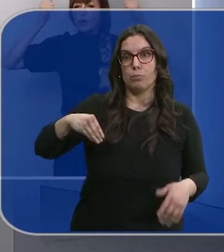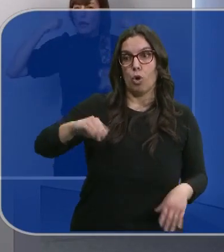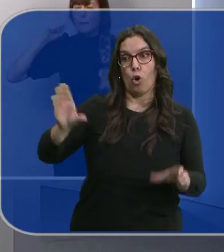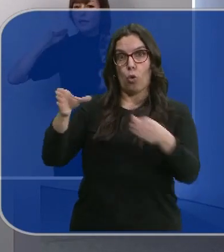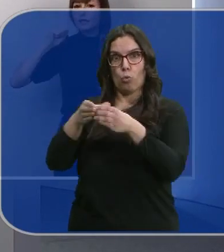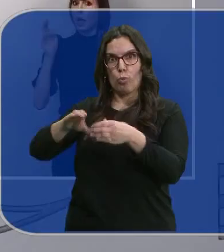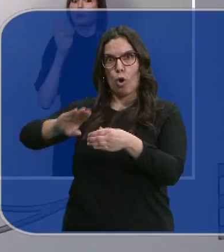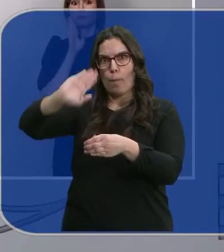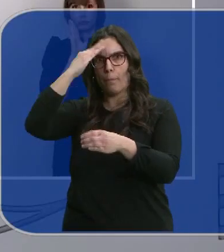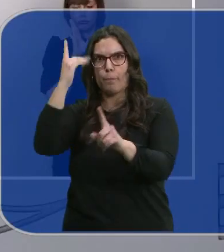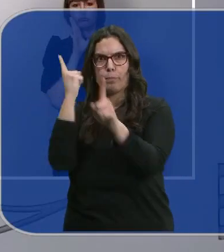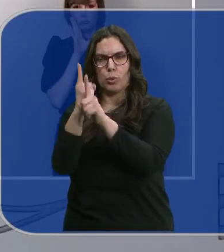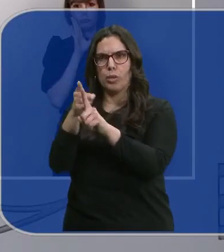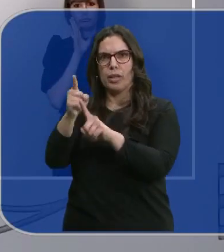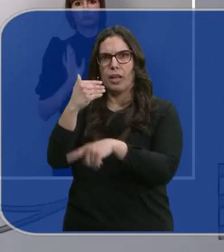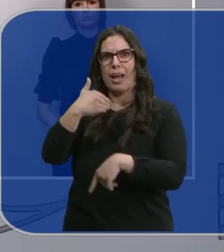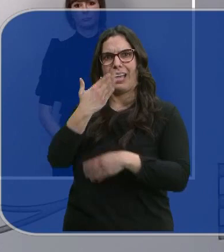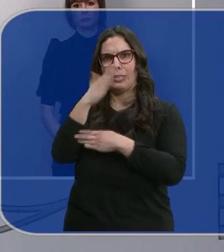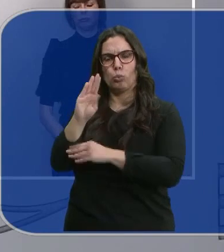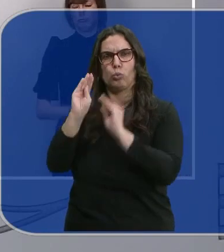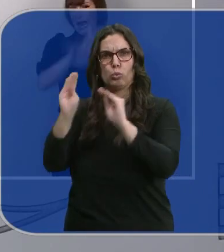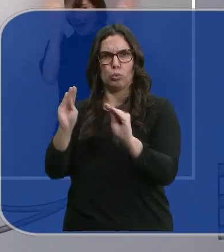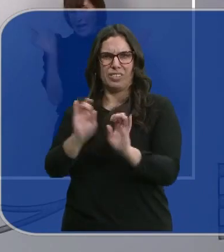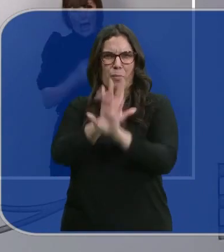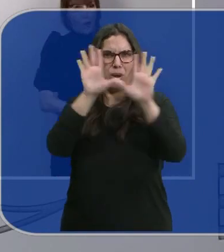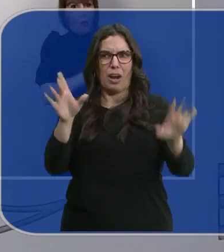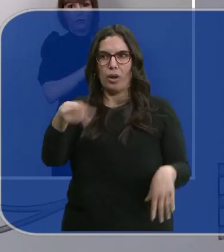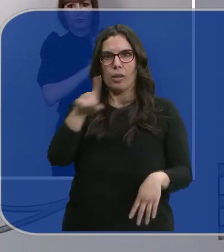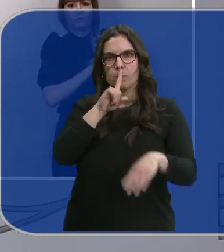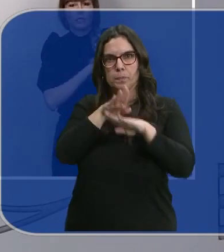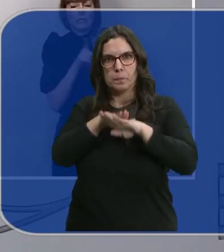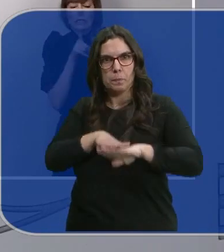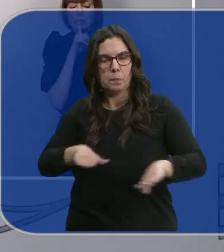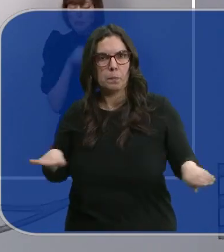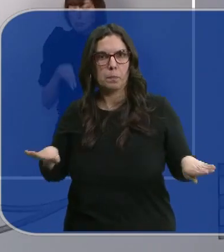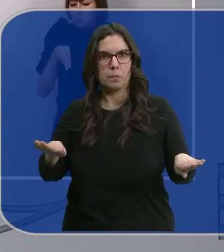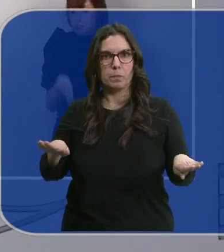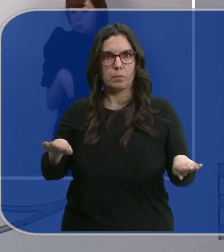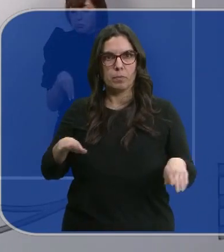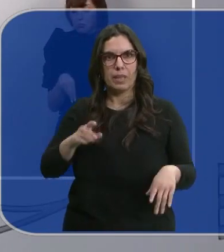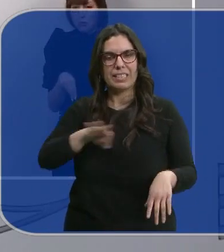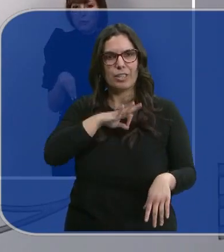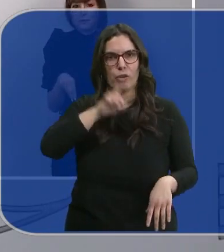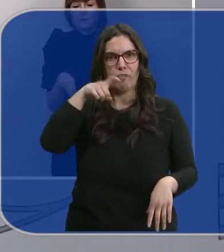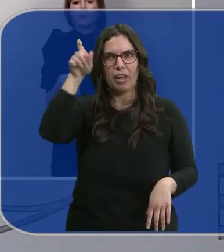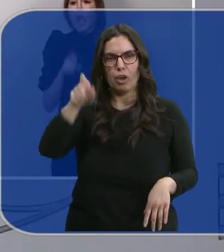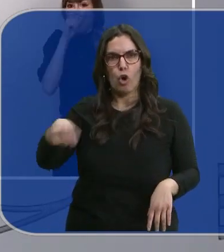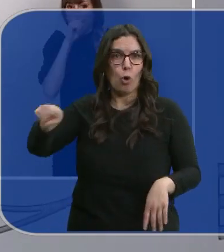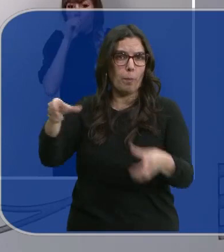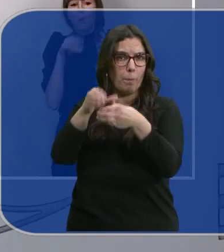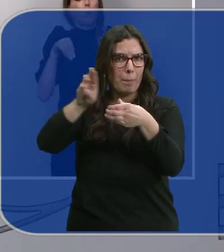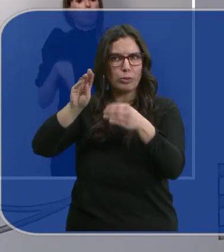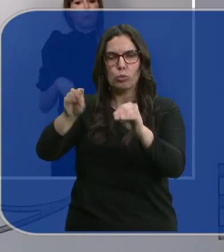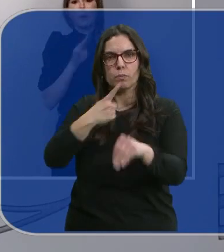principal partido de la oposición. Es demasiado evidente el silencio absoluto del señor Feijóo y del